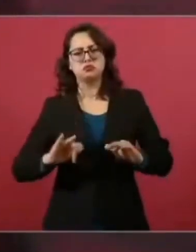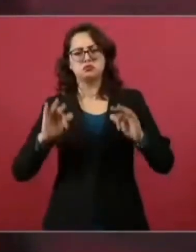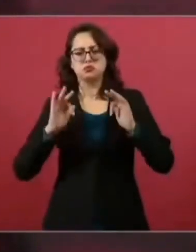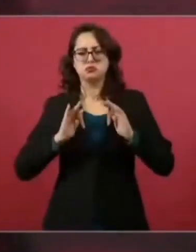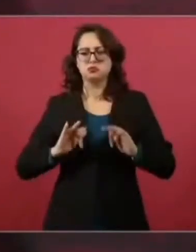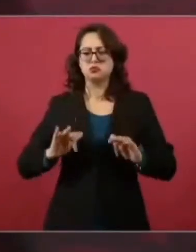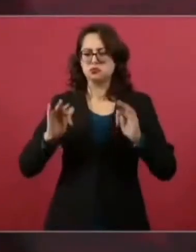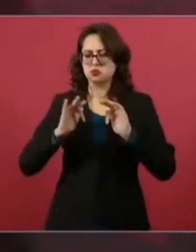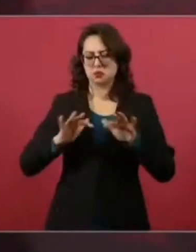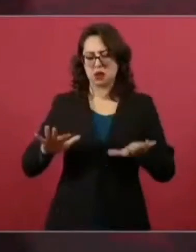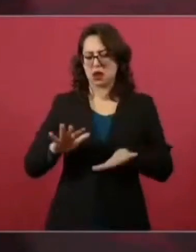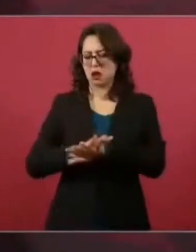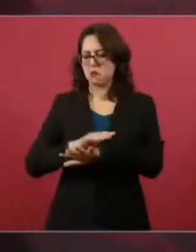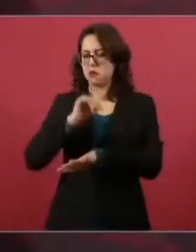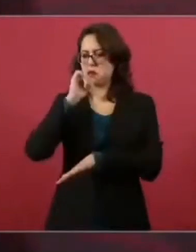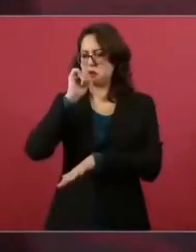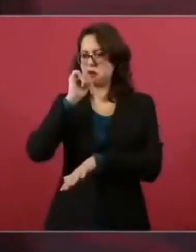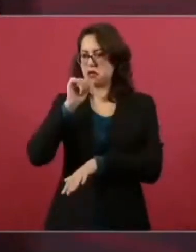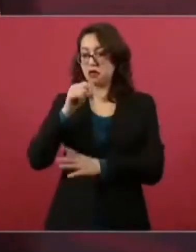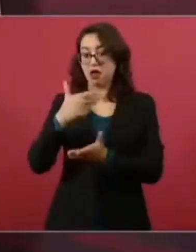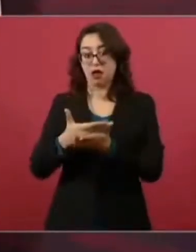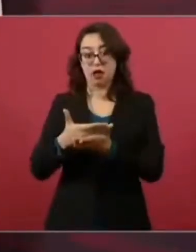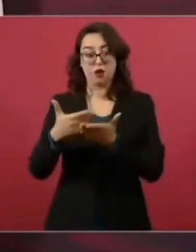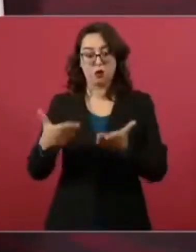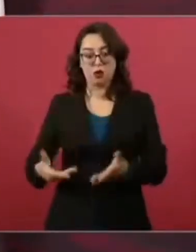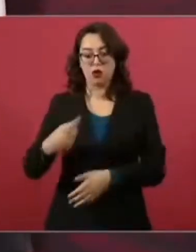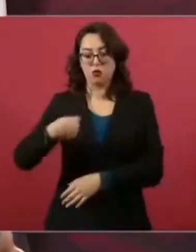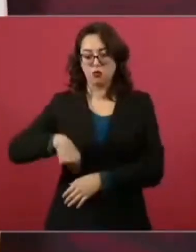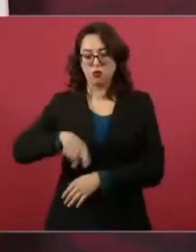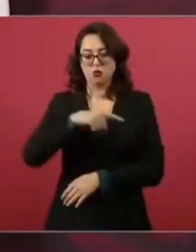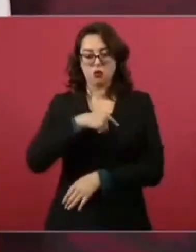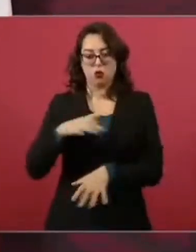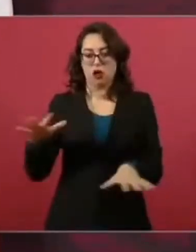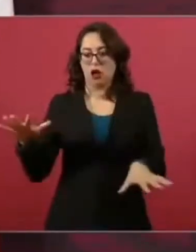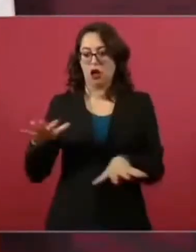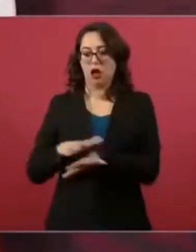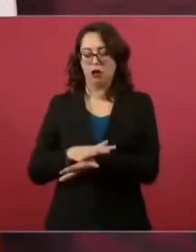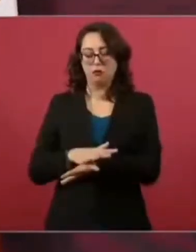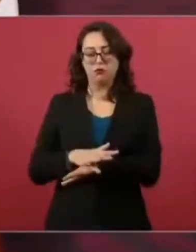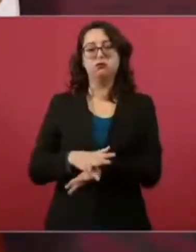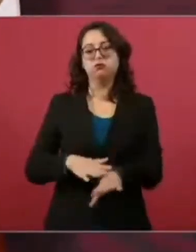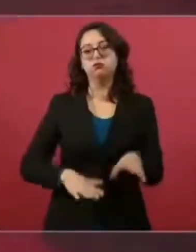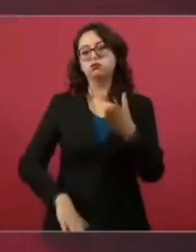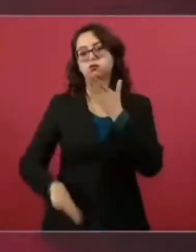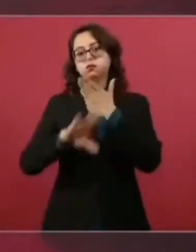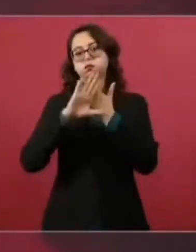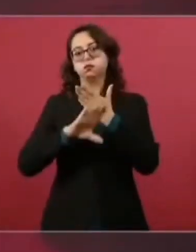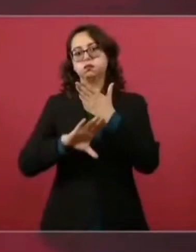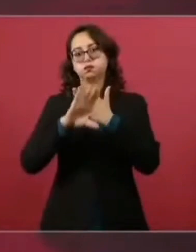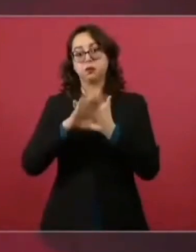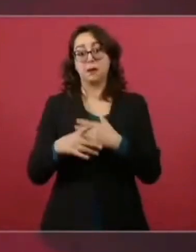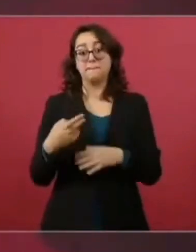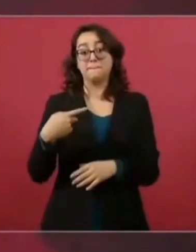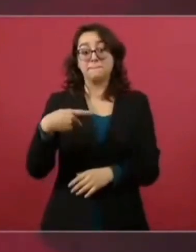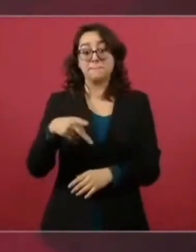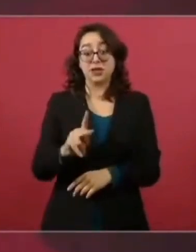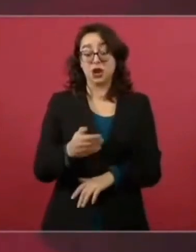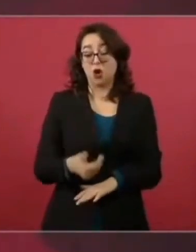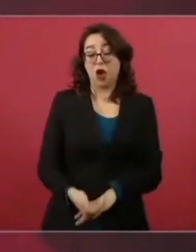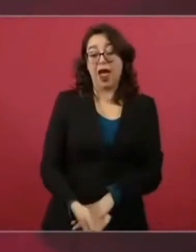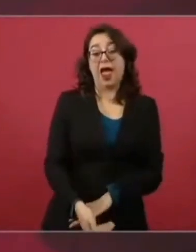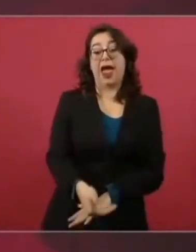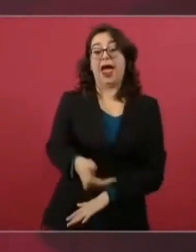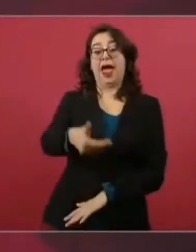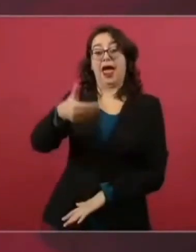el apóstol de la democracia, que todos los medios del antiguo régimen se